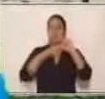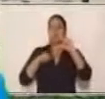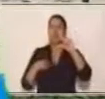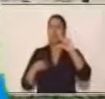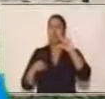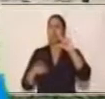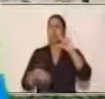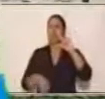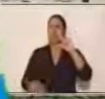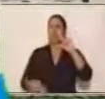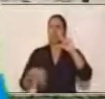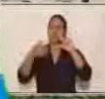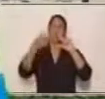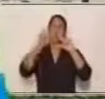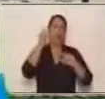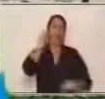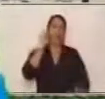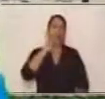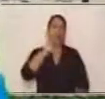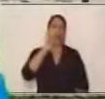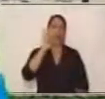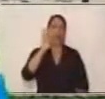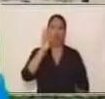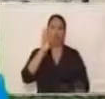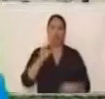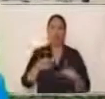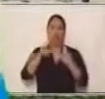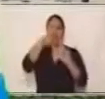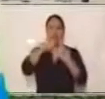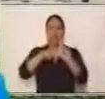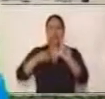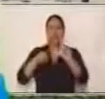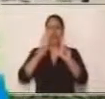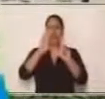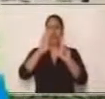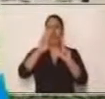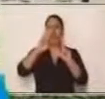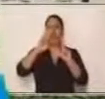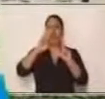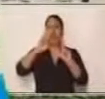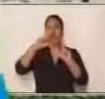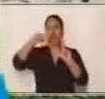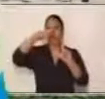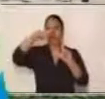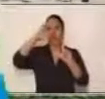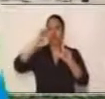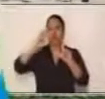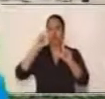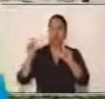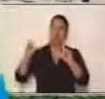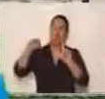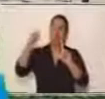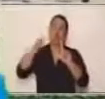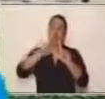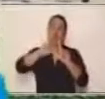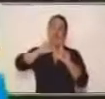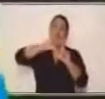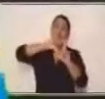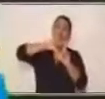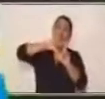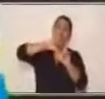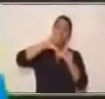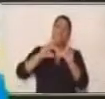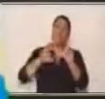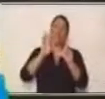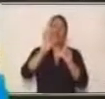agudo. Abrimos más. Ángulo recto. Abrimos